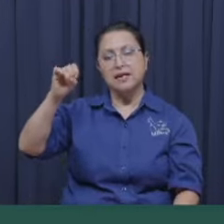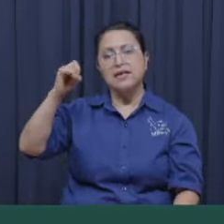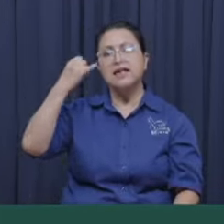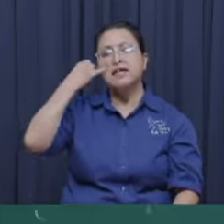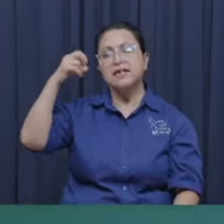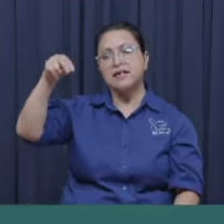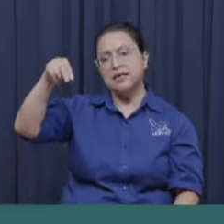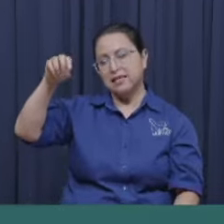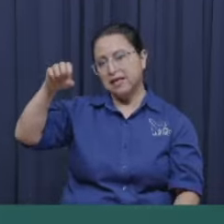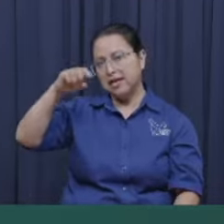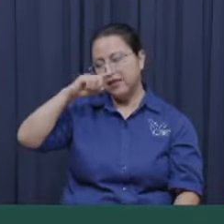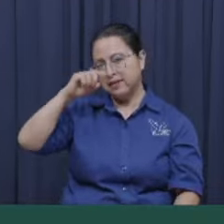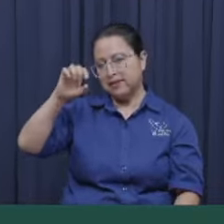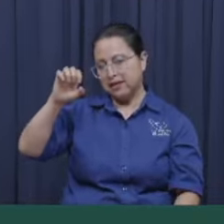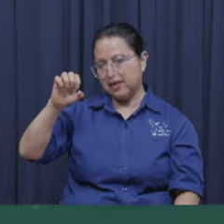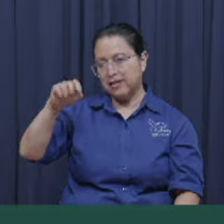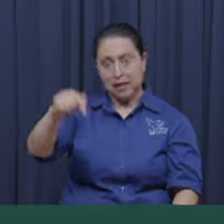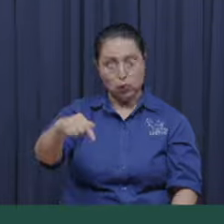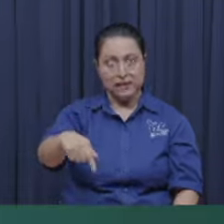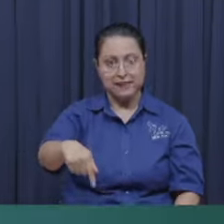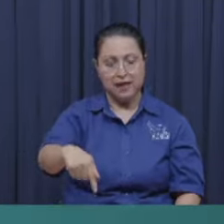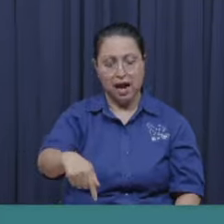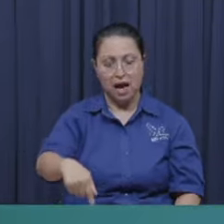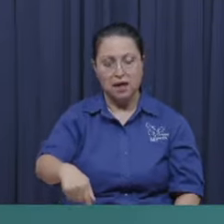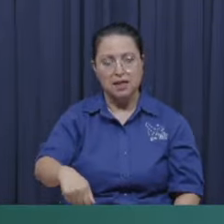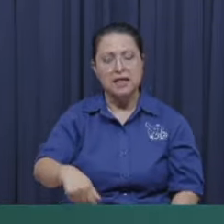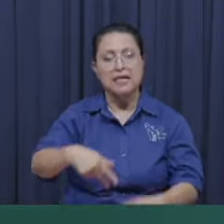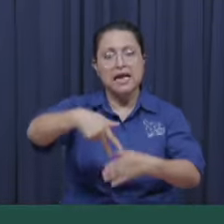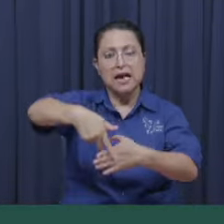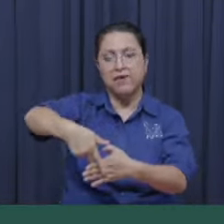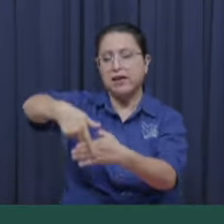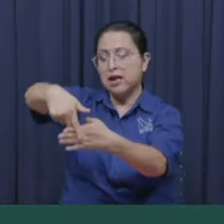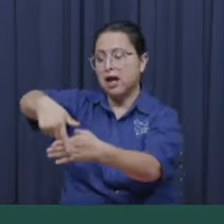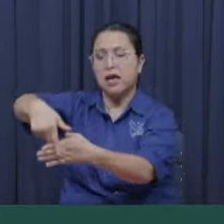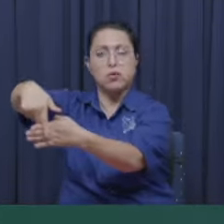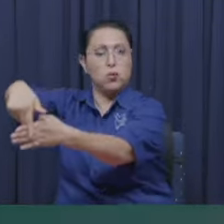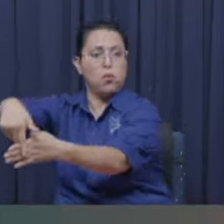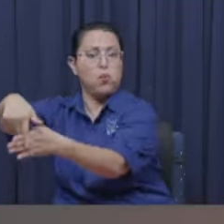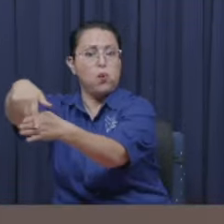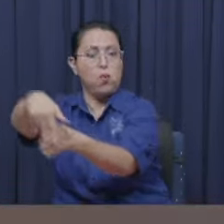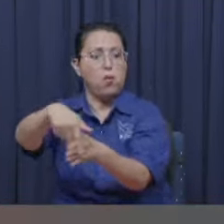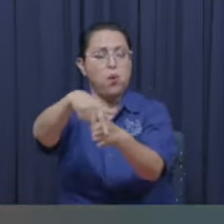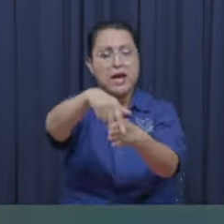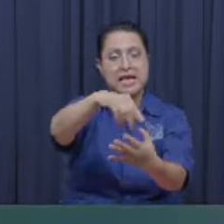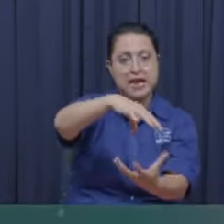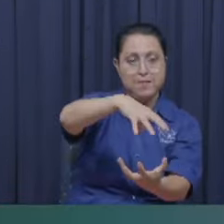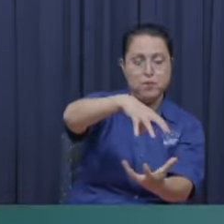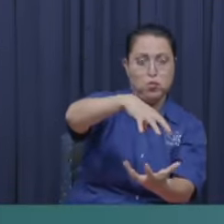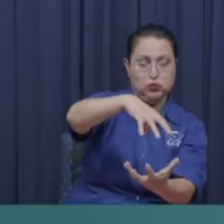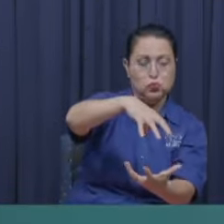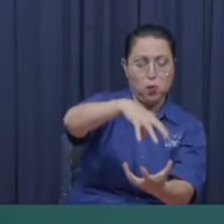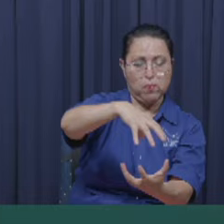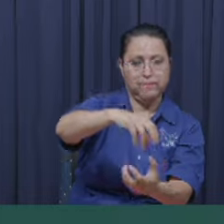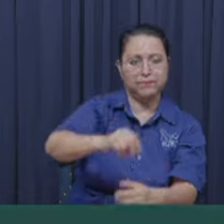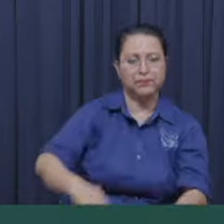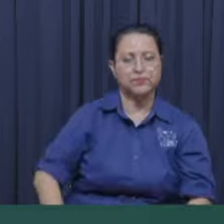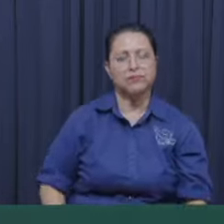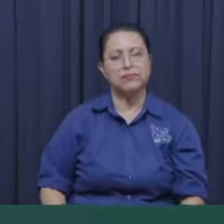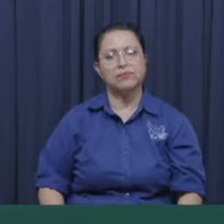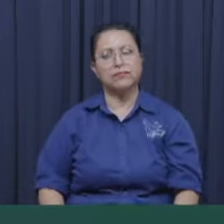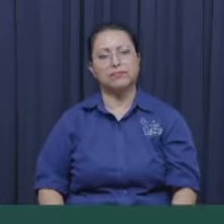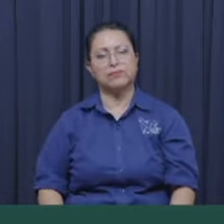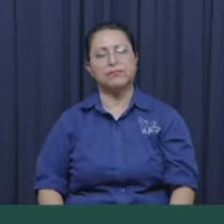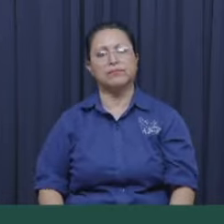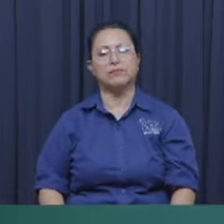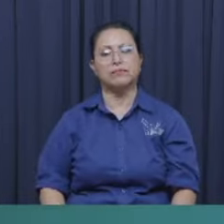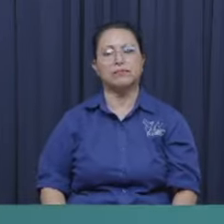¿Este es ese jinete que ha cabalgado por todo el mundo, hermano? Una polarización que tenemos en todo el mundo, y